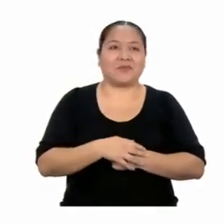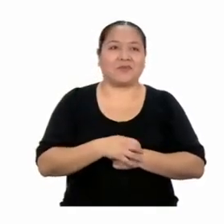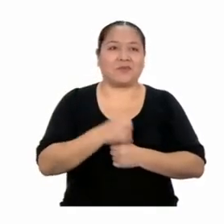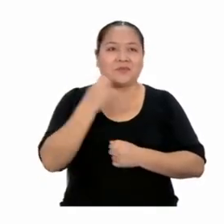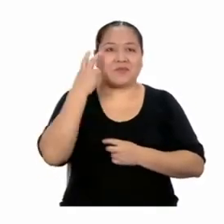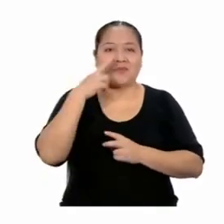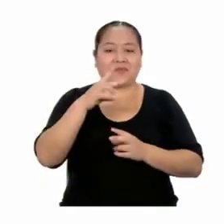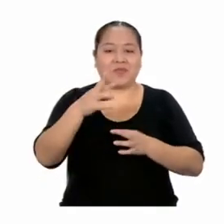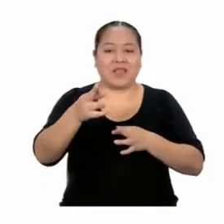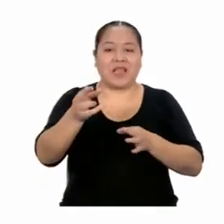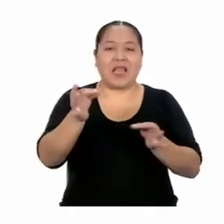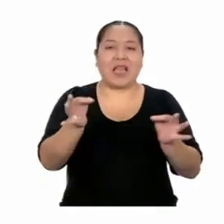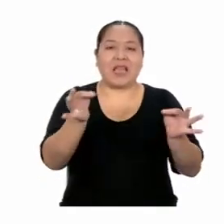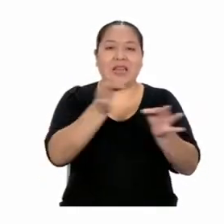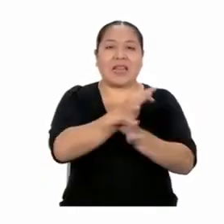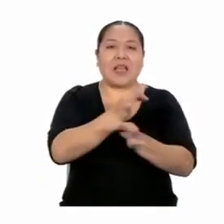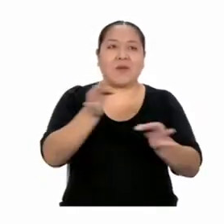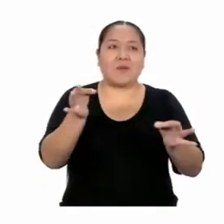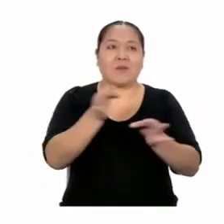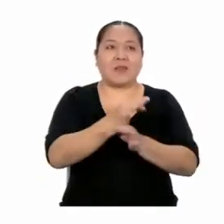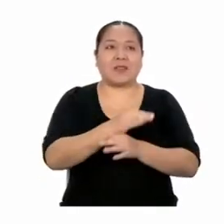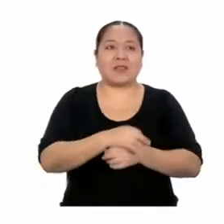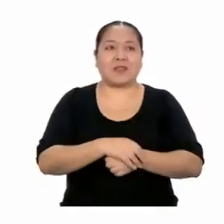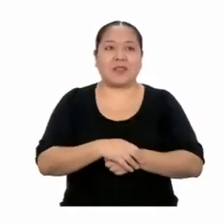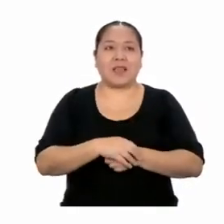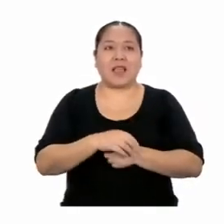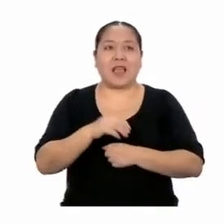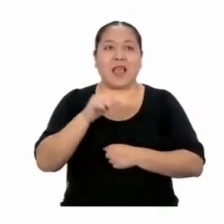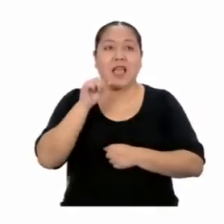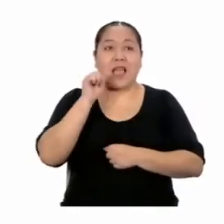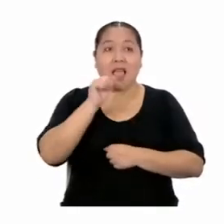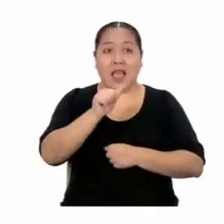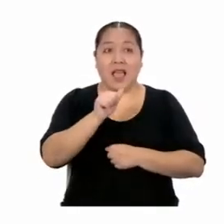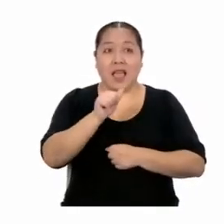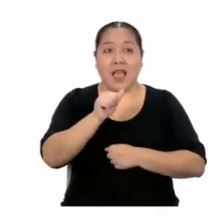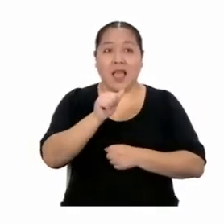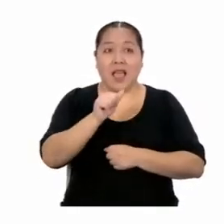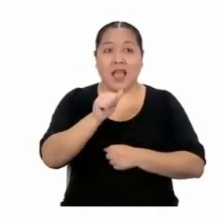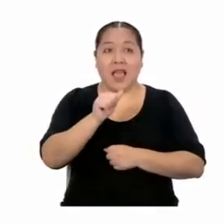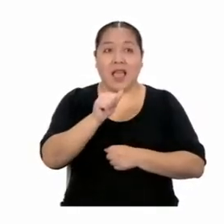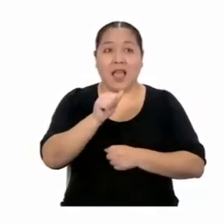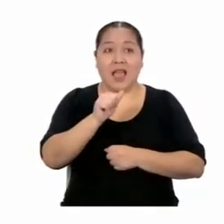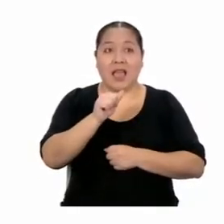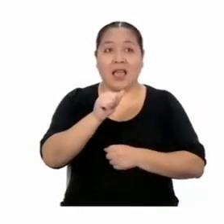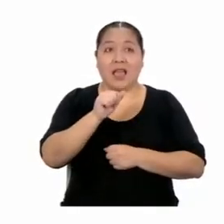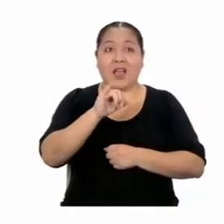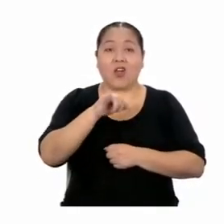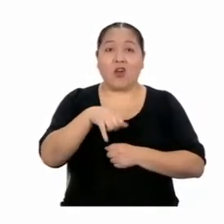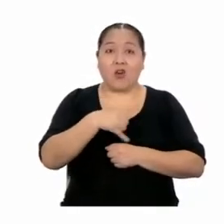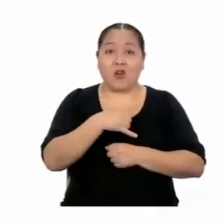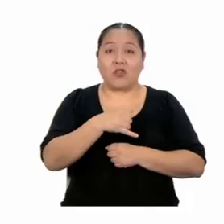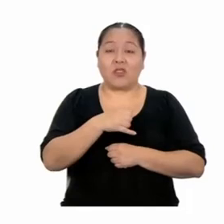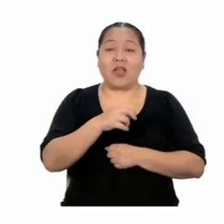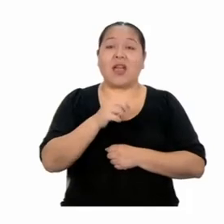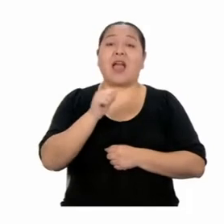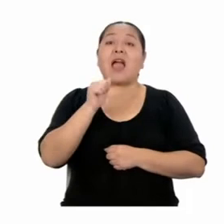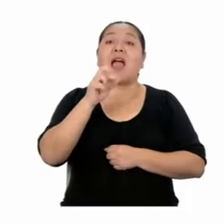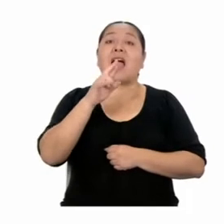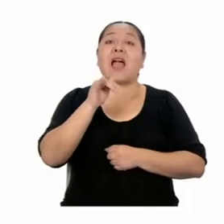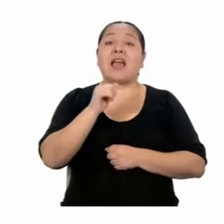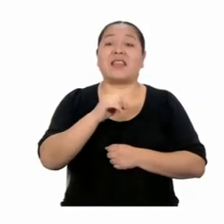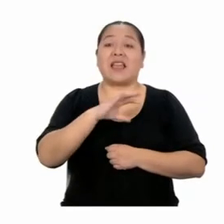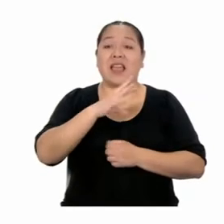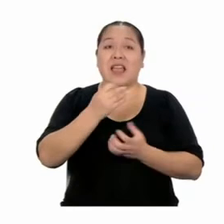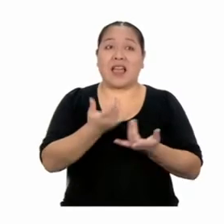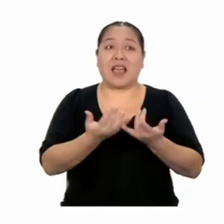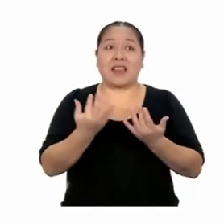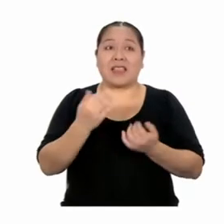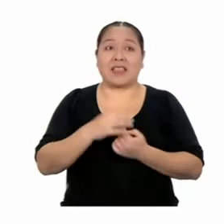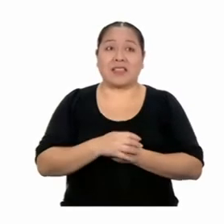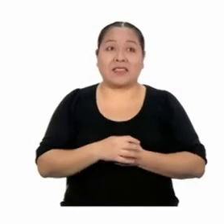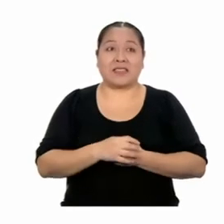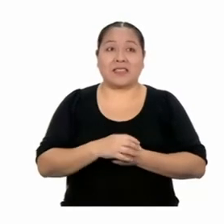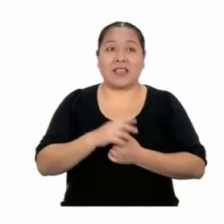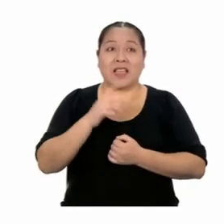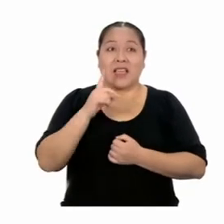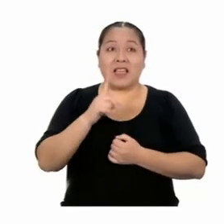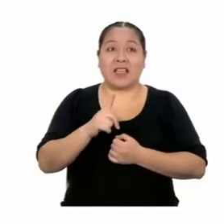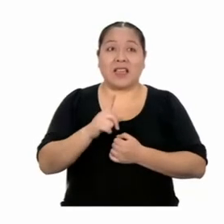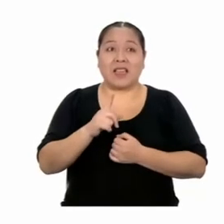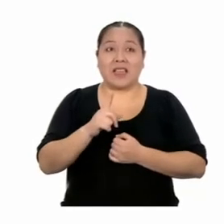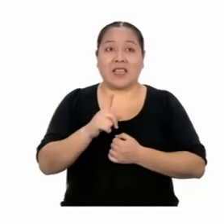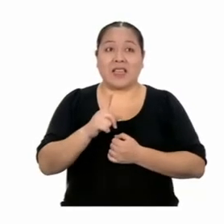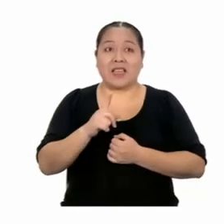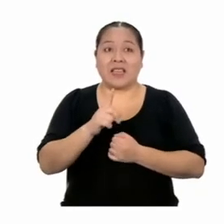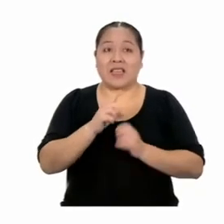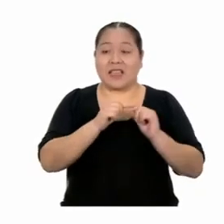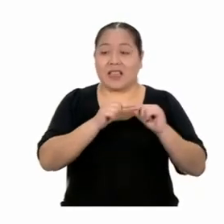a reemplazar la fórmula donde AJ será el área del jardín, L será el largo del rectángulo y A será el ancho del